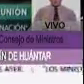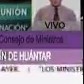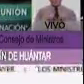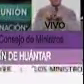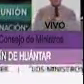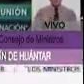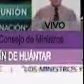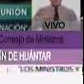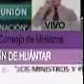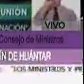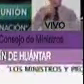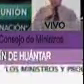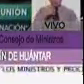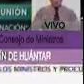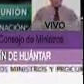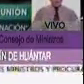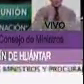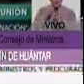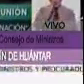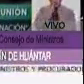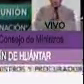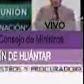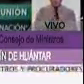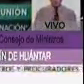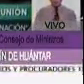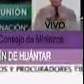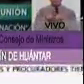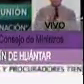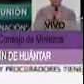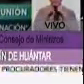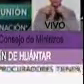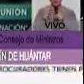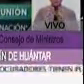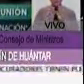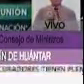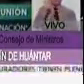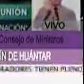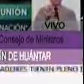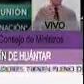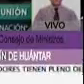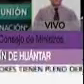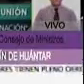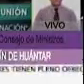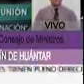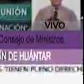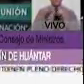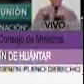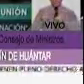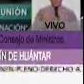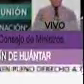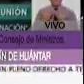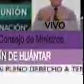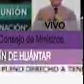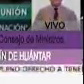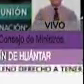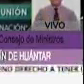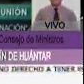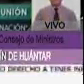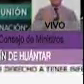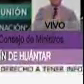defendiendo que el país es un país viable, es un país serio, es un país que está progresando, creciendo. Pero este tipo de